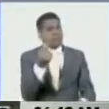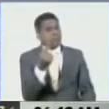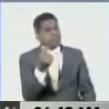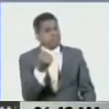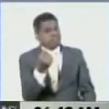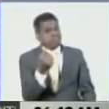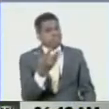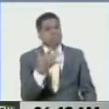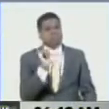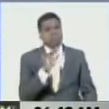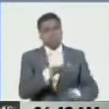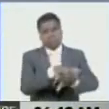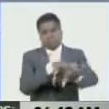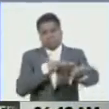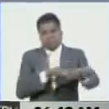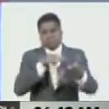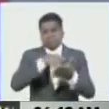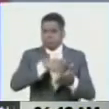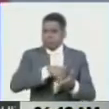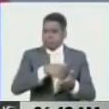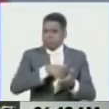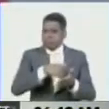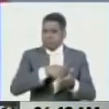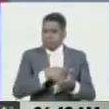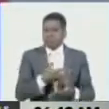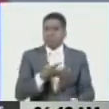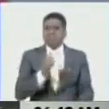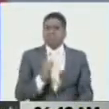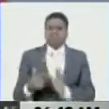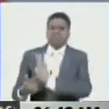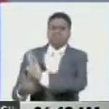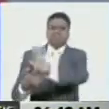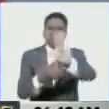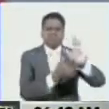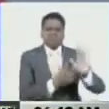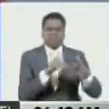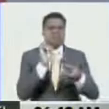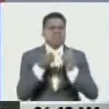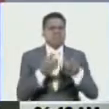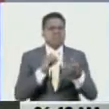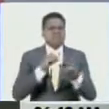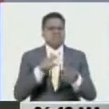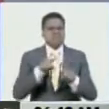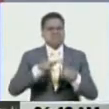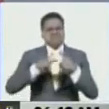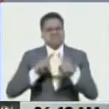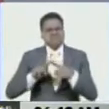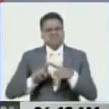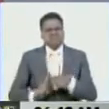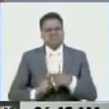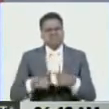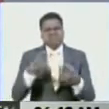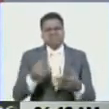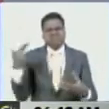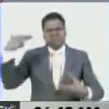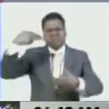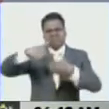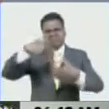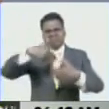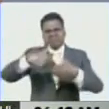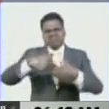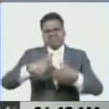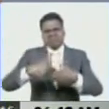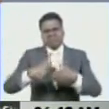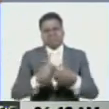donde tenemos las mayores debilidades, ahí estamos exhibiendo una tremenda dependencia en relación al petróleo, en relación a